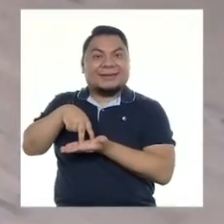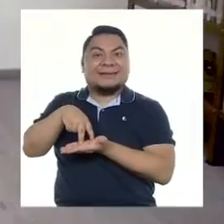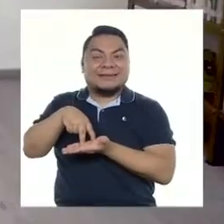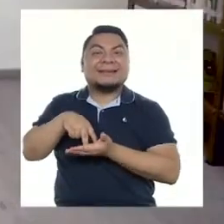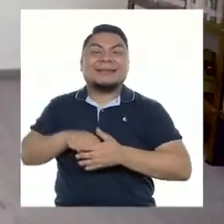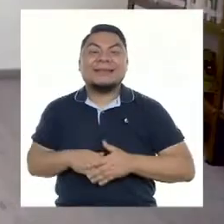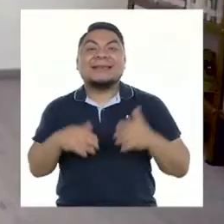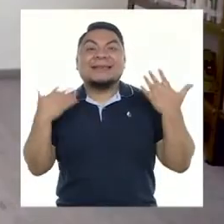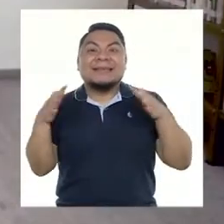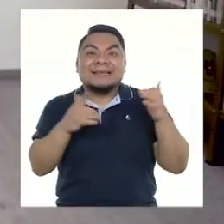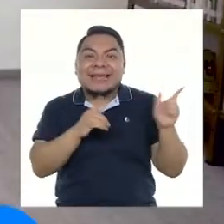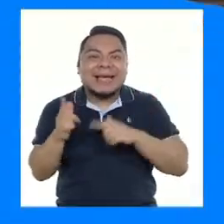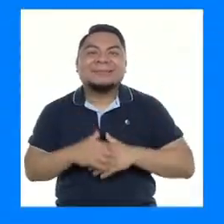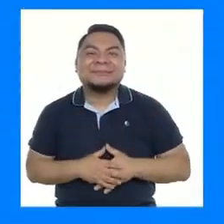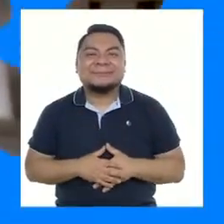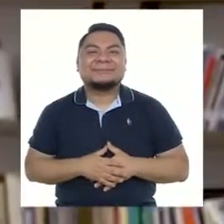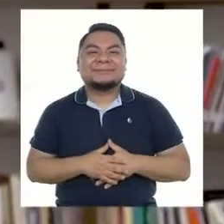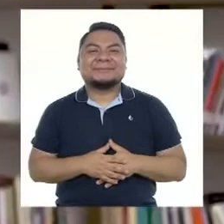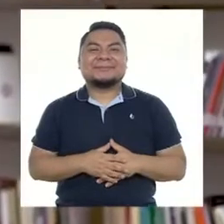Ya está.